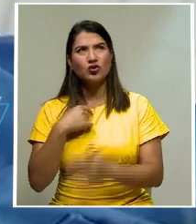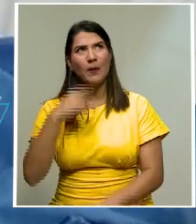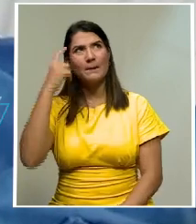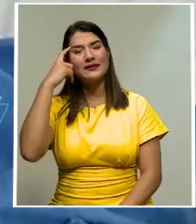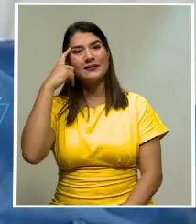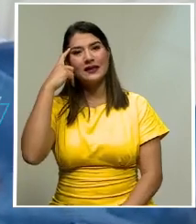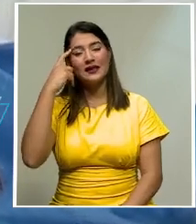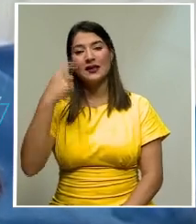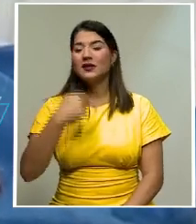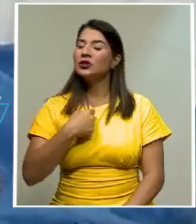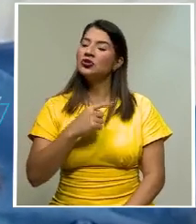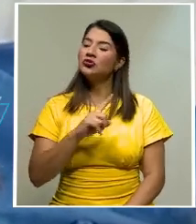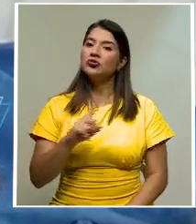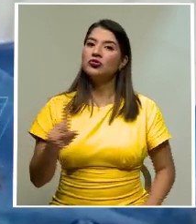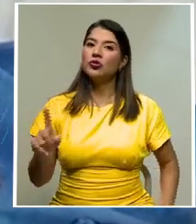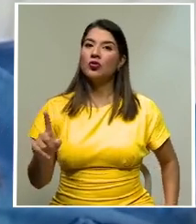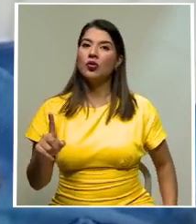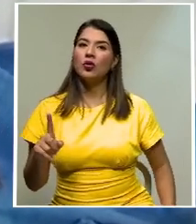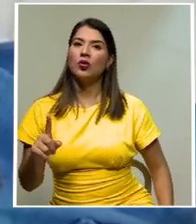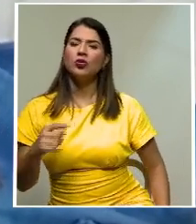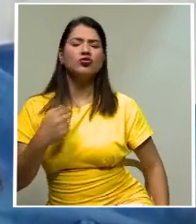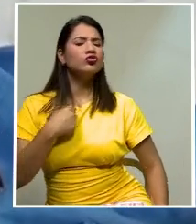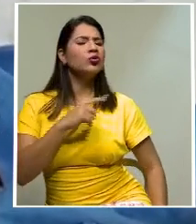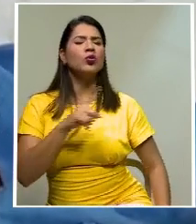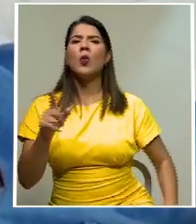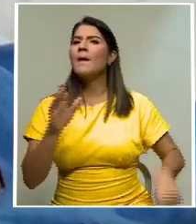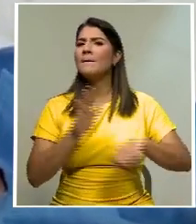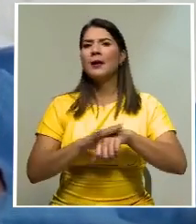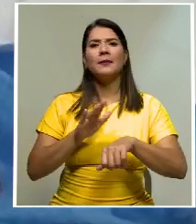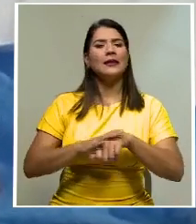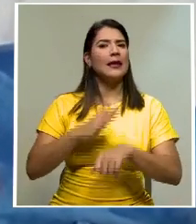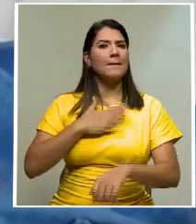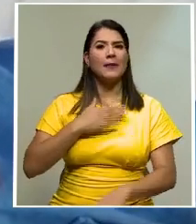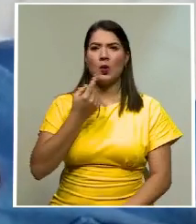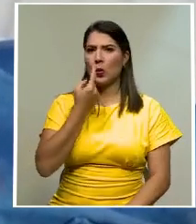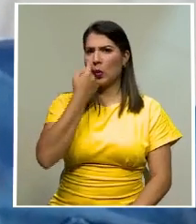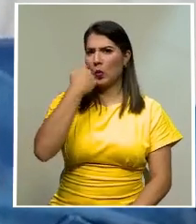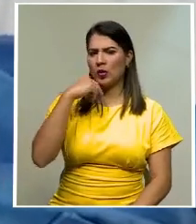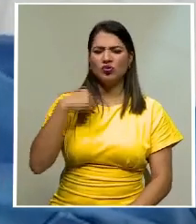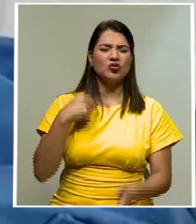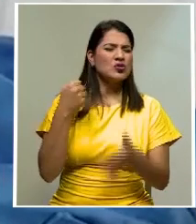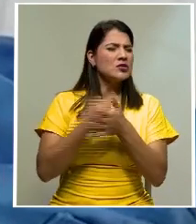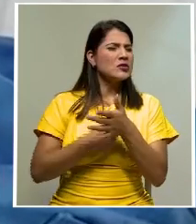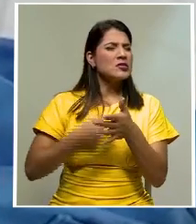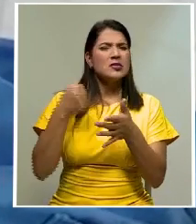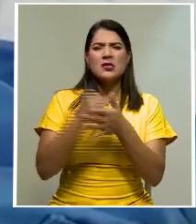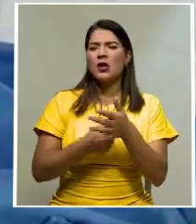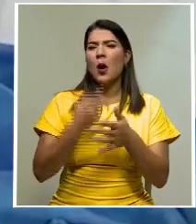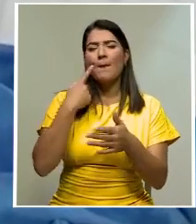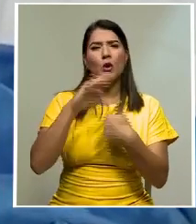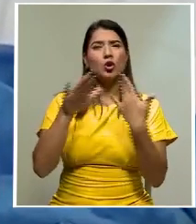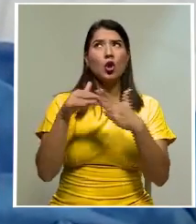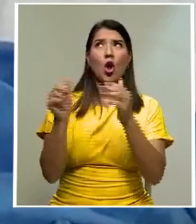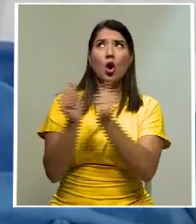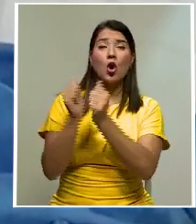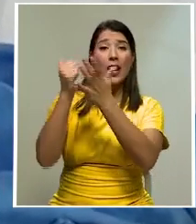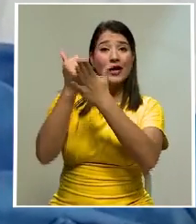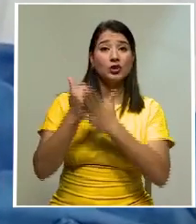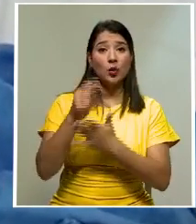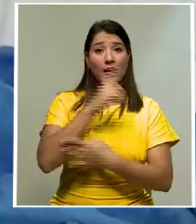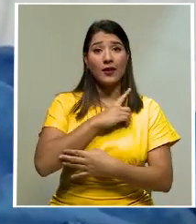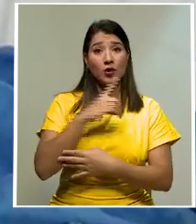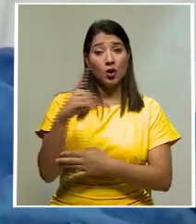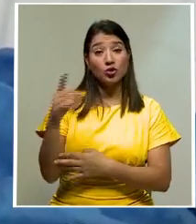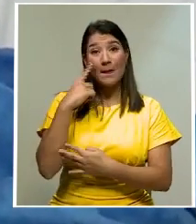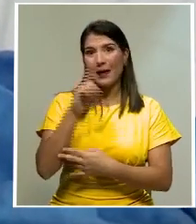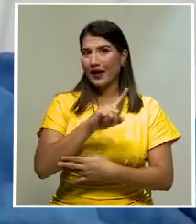voy a permitir que me entuben a mí. Voy a luchar a como yo pueda con la ayuda de Dios para que no